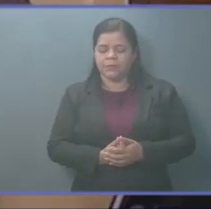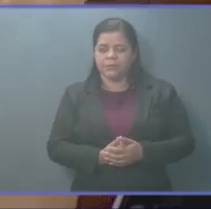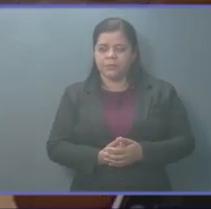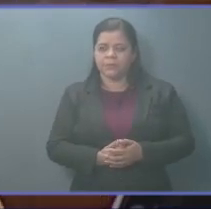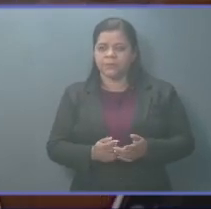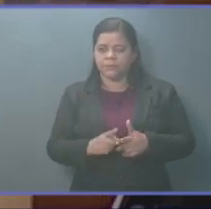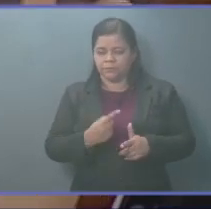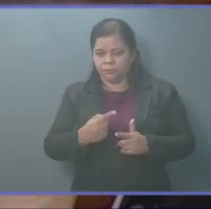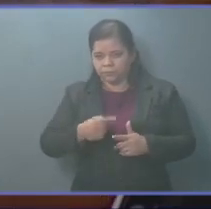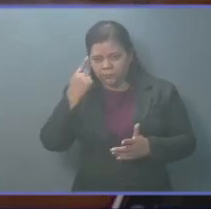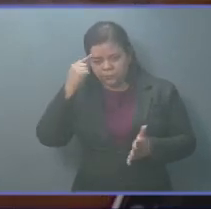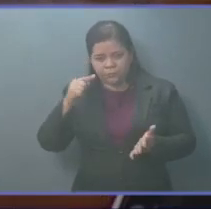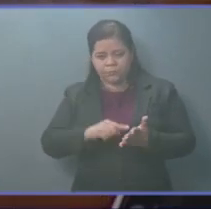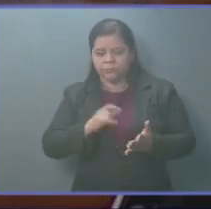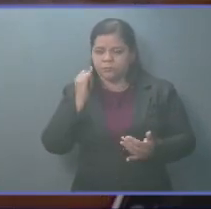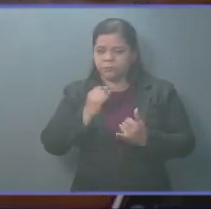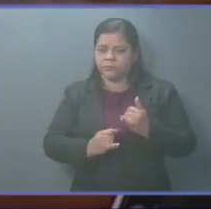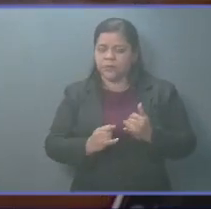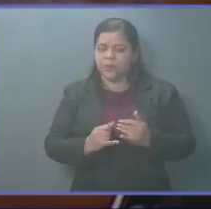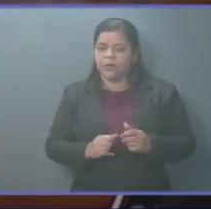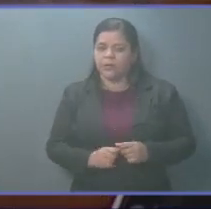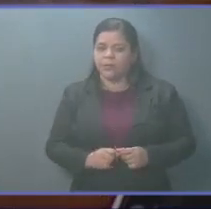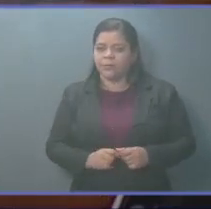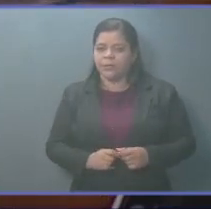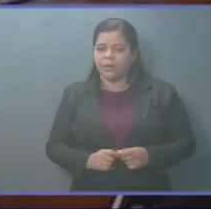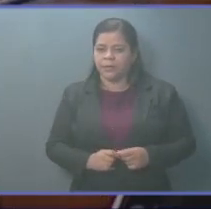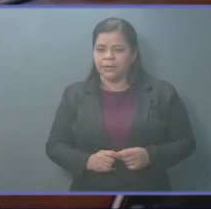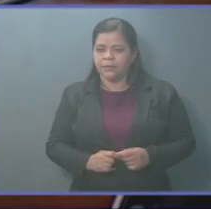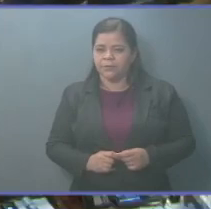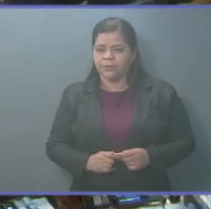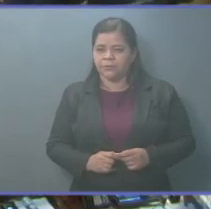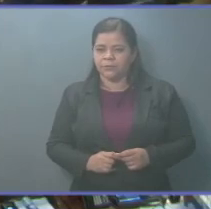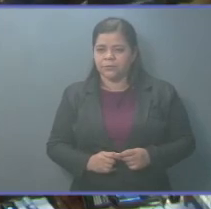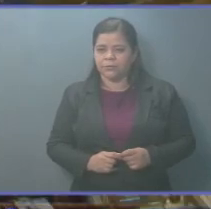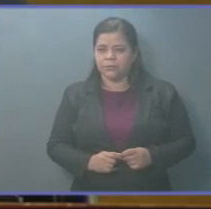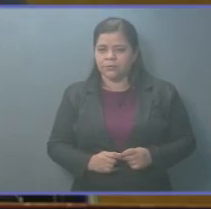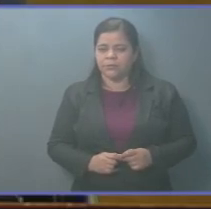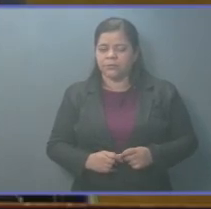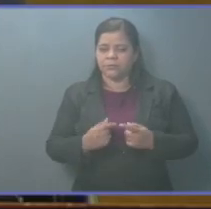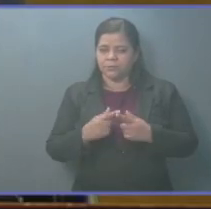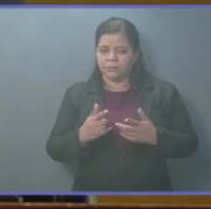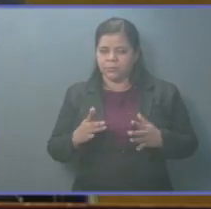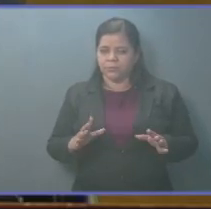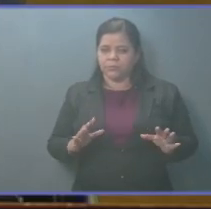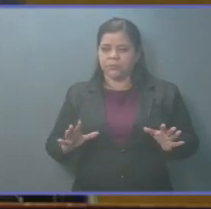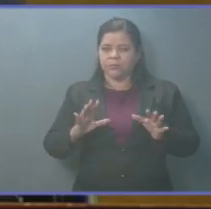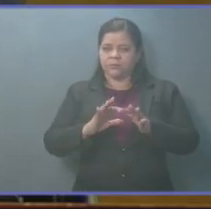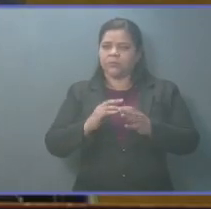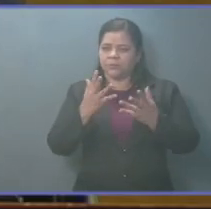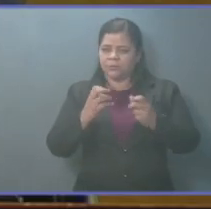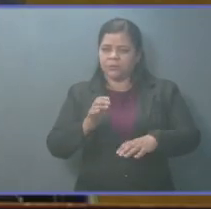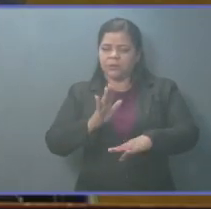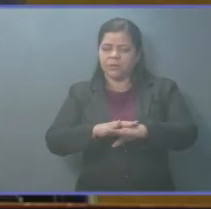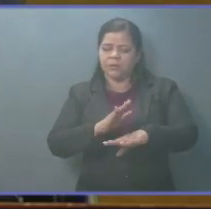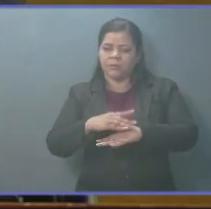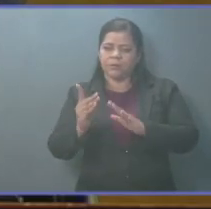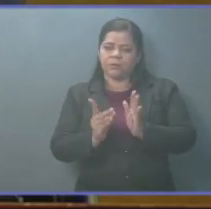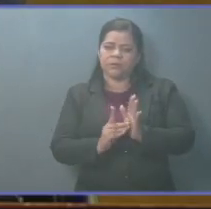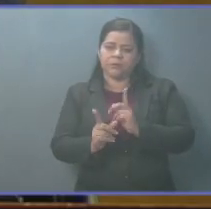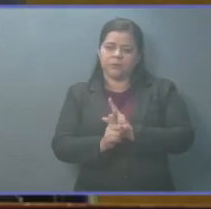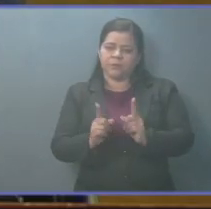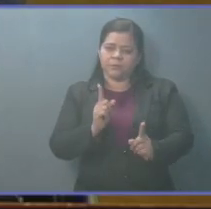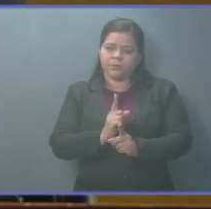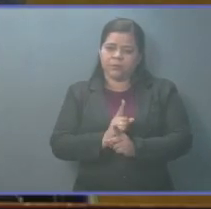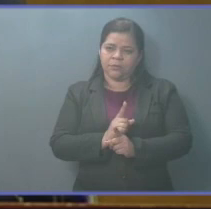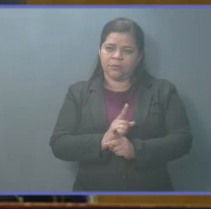no sé, porque al final no hemos tenido un nombre tampoco. Gracias. Hemos finalizado con la pregunta 3. Vamos a hacer un llamamiento.